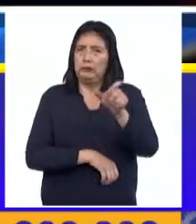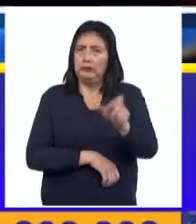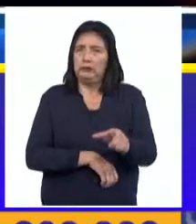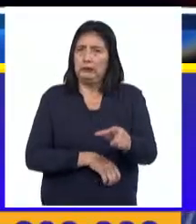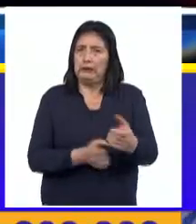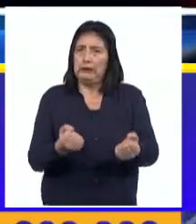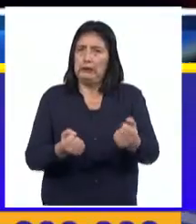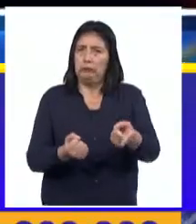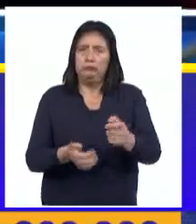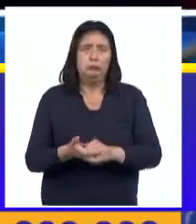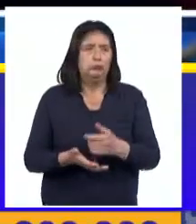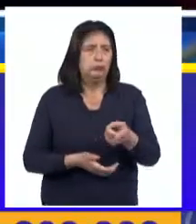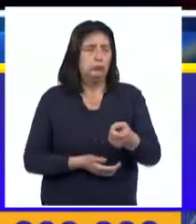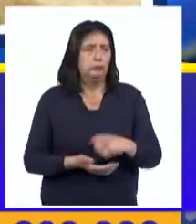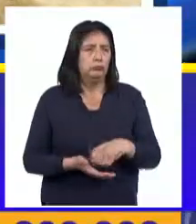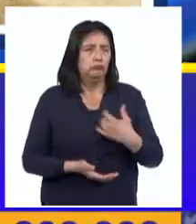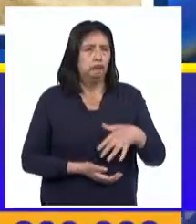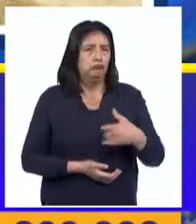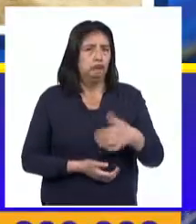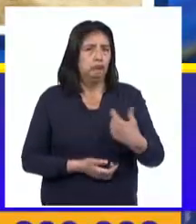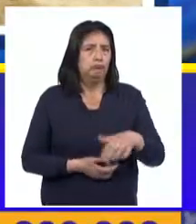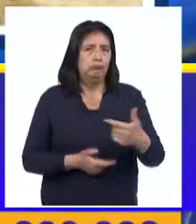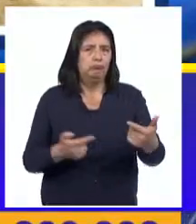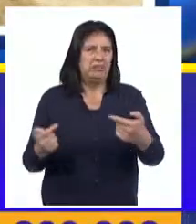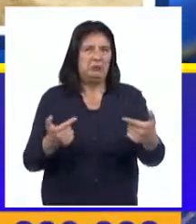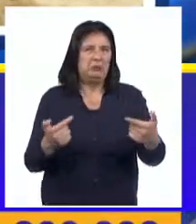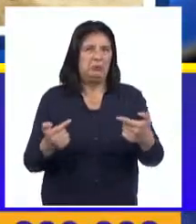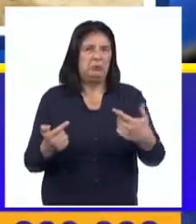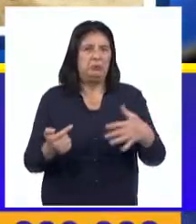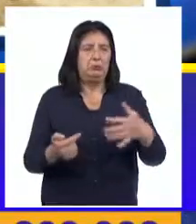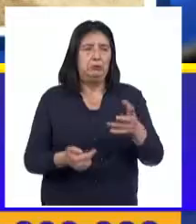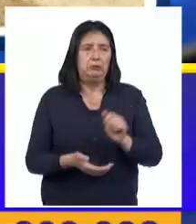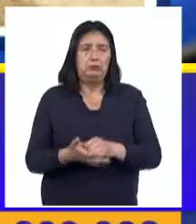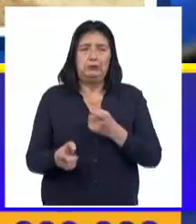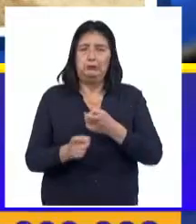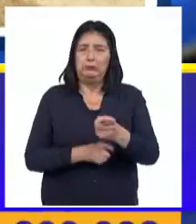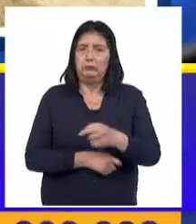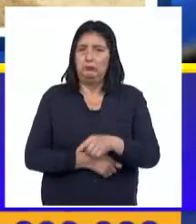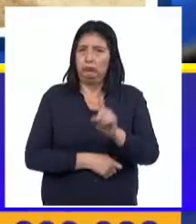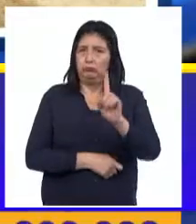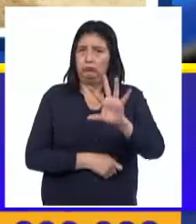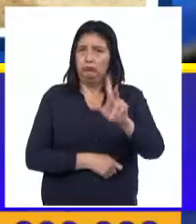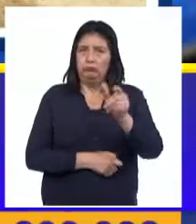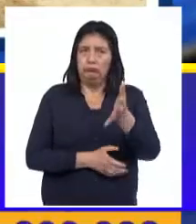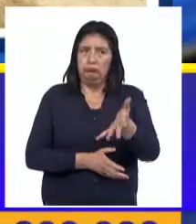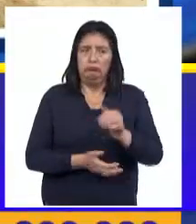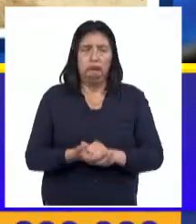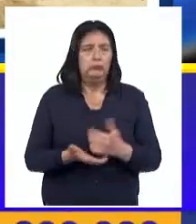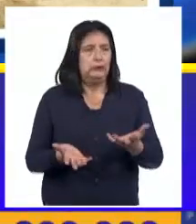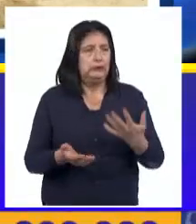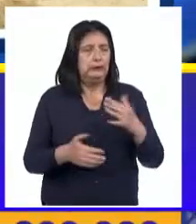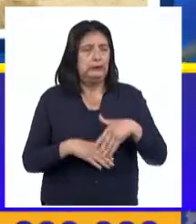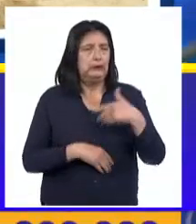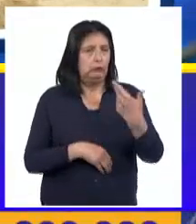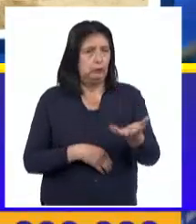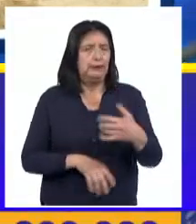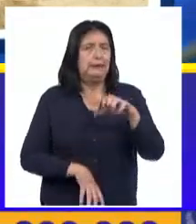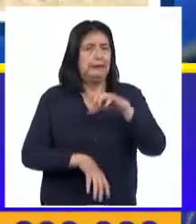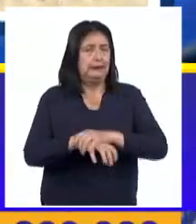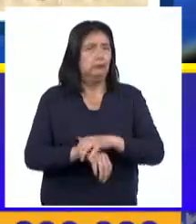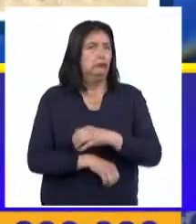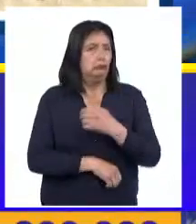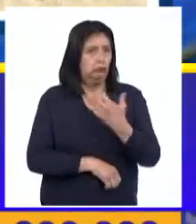como consecuencia hay un intercambio de disparos y resulta herido uno de los delincuentes. Se procede a la